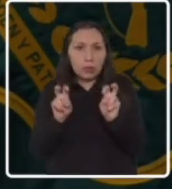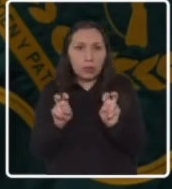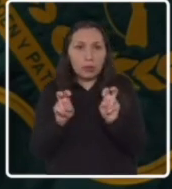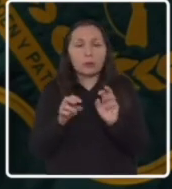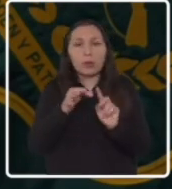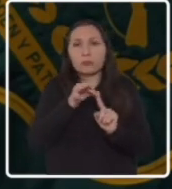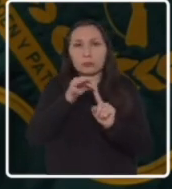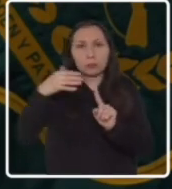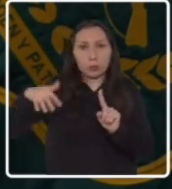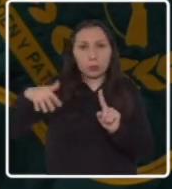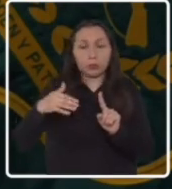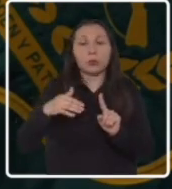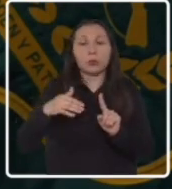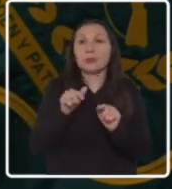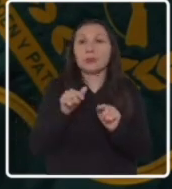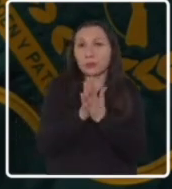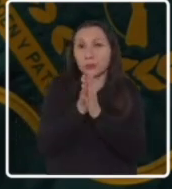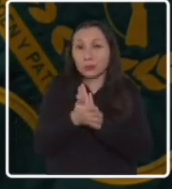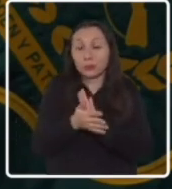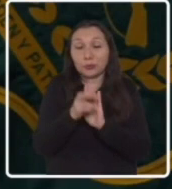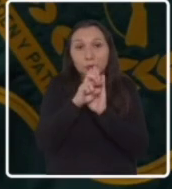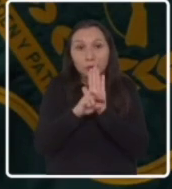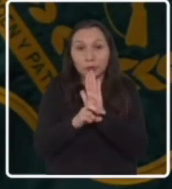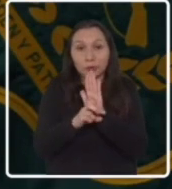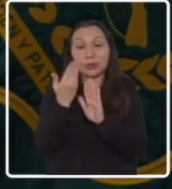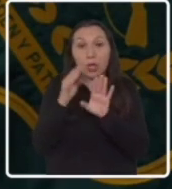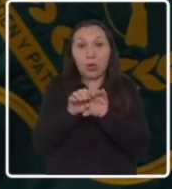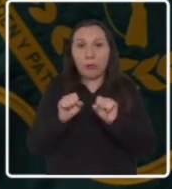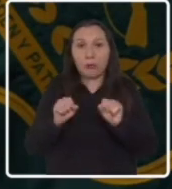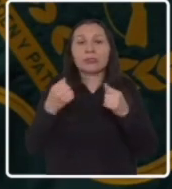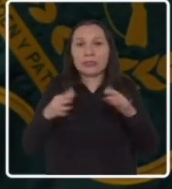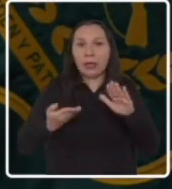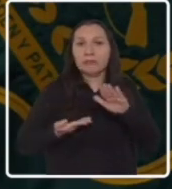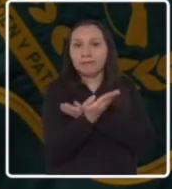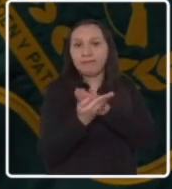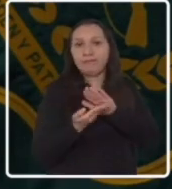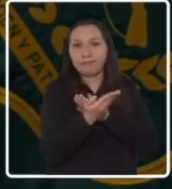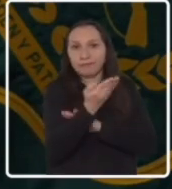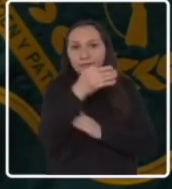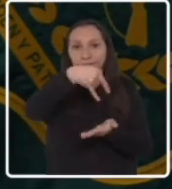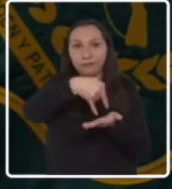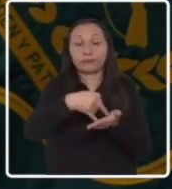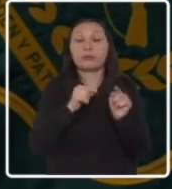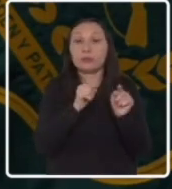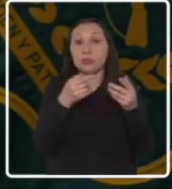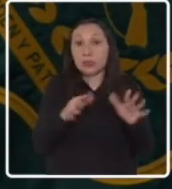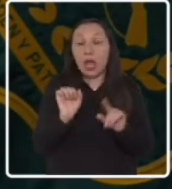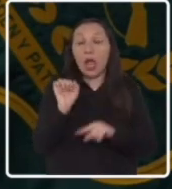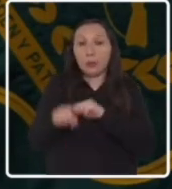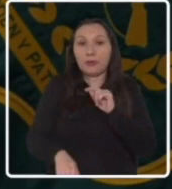sido priorizada, en donde todos los proyectos que fueron comprometidos han sido ingresados. Y de ellos ya hemos